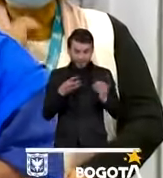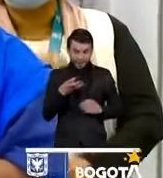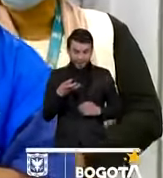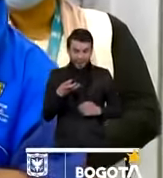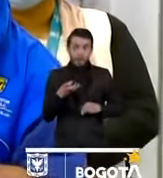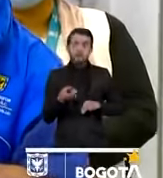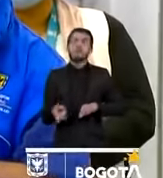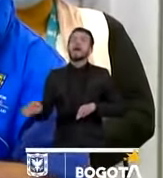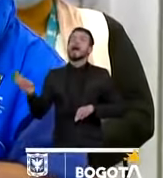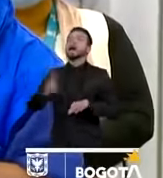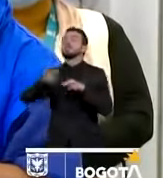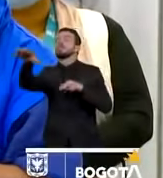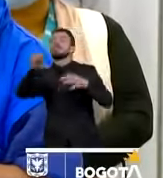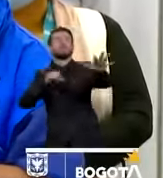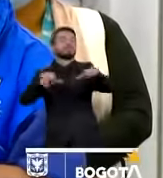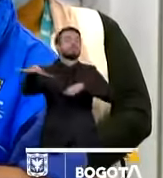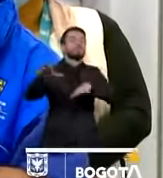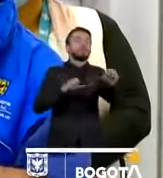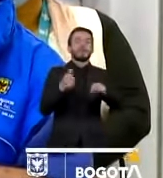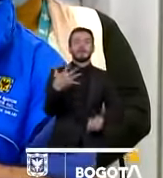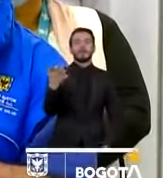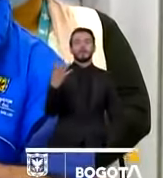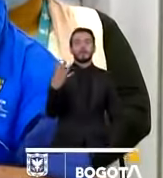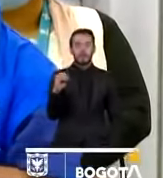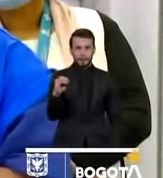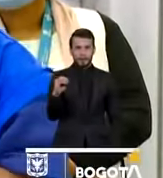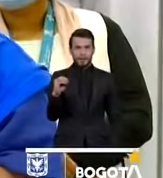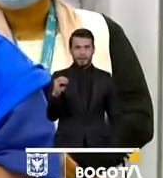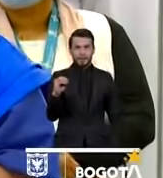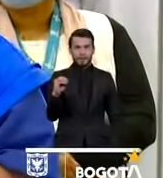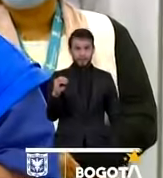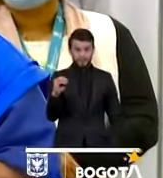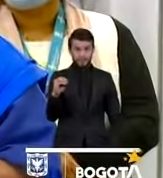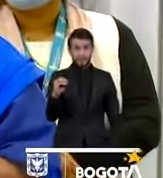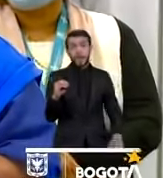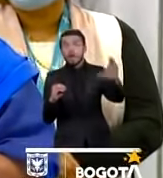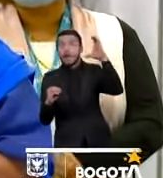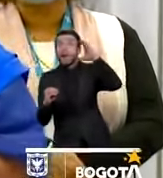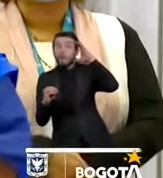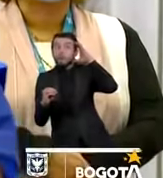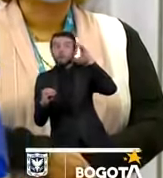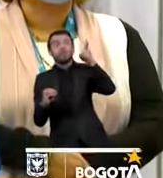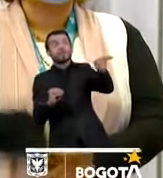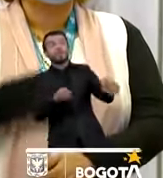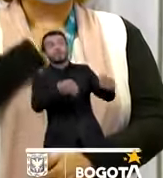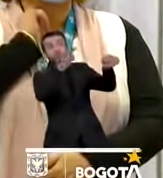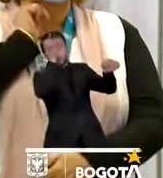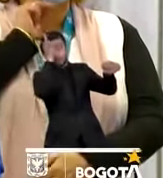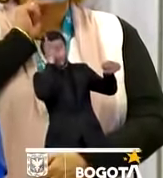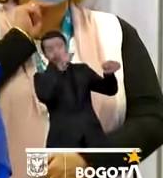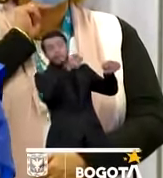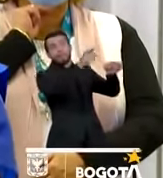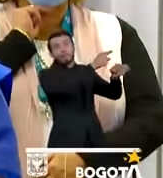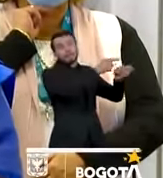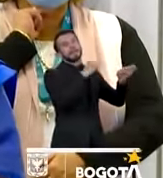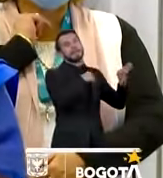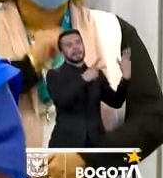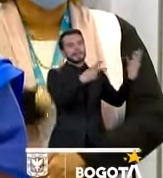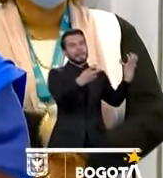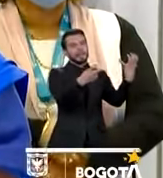COVID, pero tenemos las otras 700 para atender las otras patologías. Esto se debe saber muy bien. No se trata de no atender los infartos,